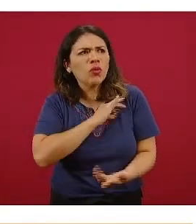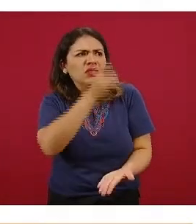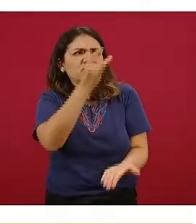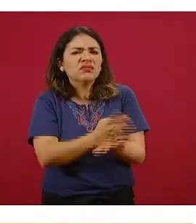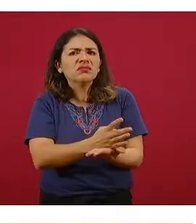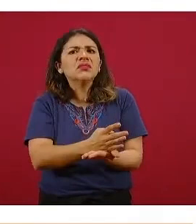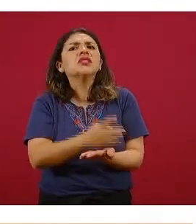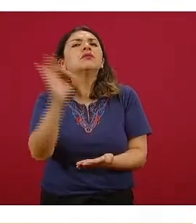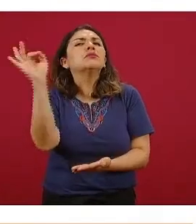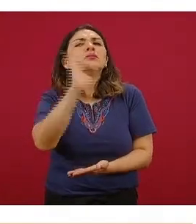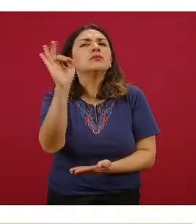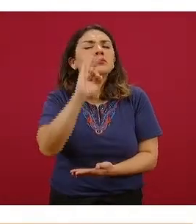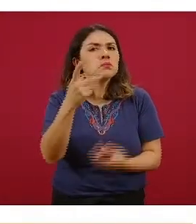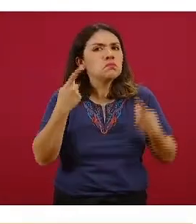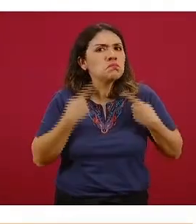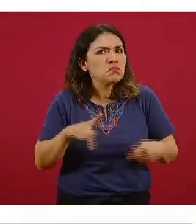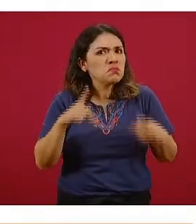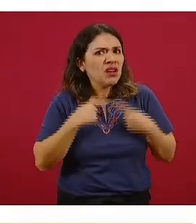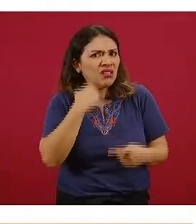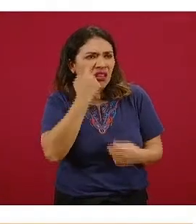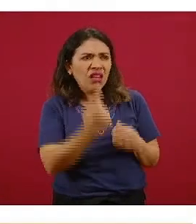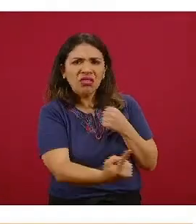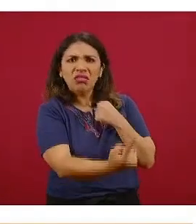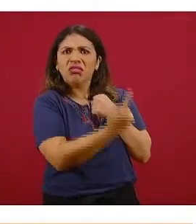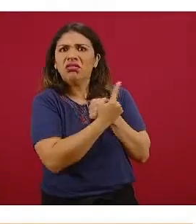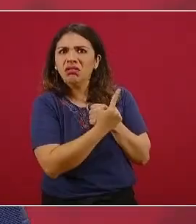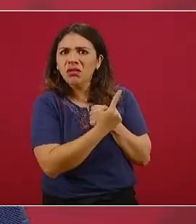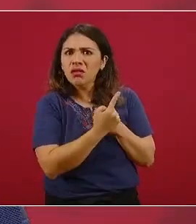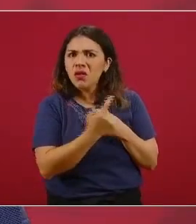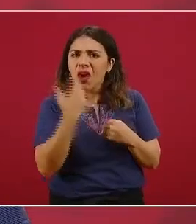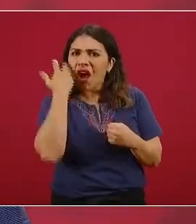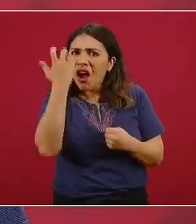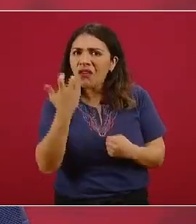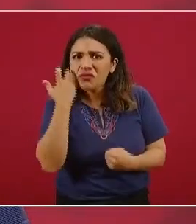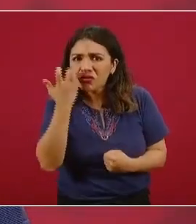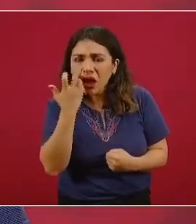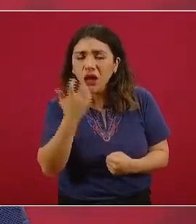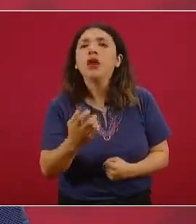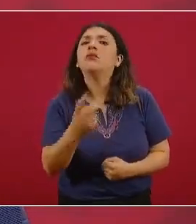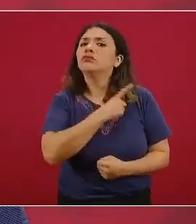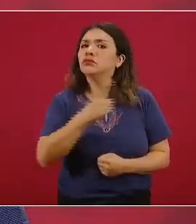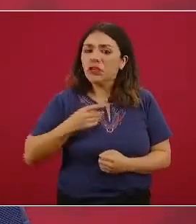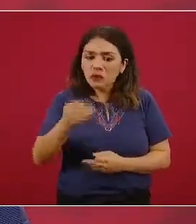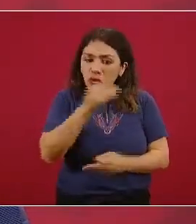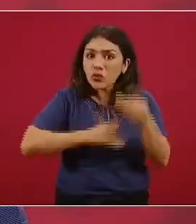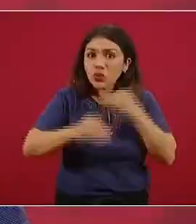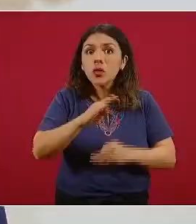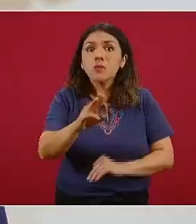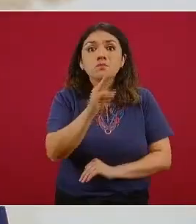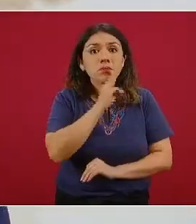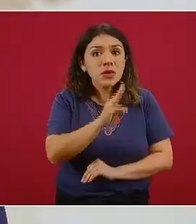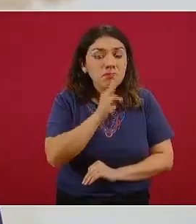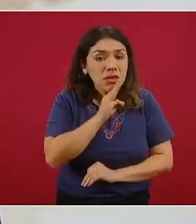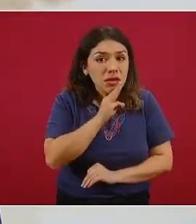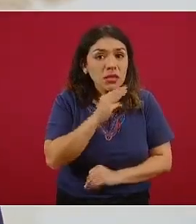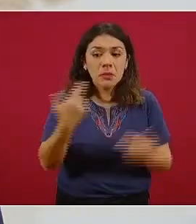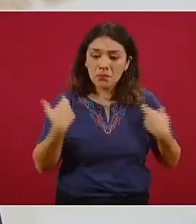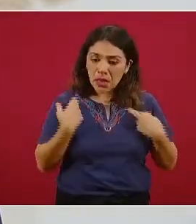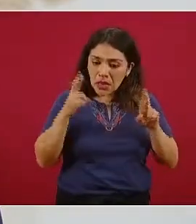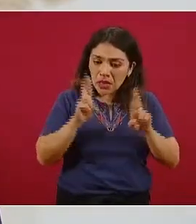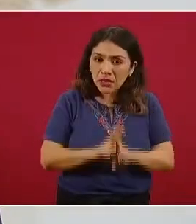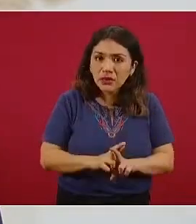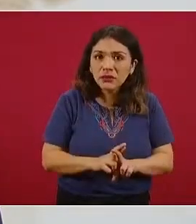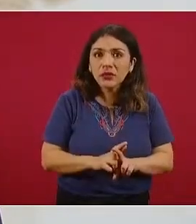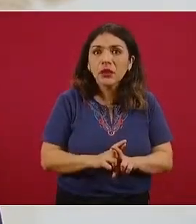identifiquen cuando alguien está abusando y que comprometamos a las mamás, a las